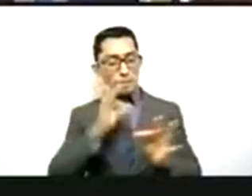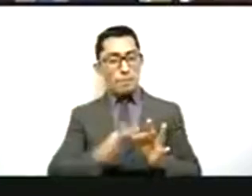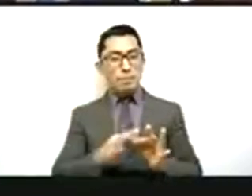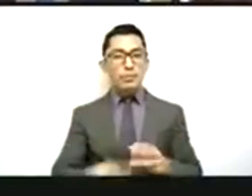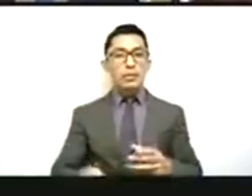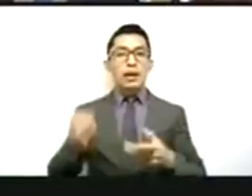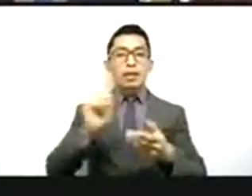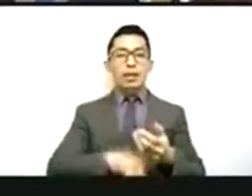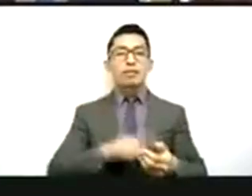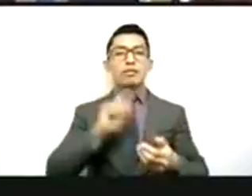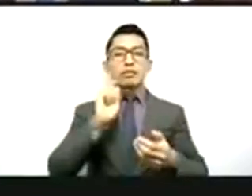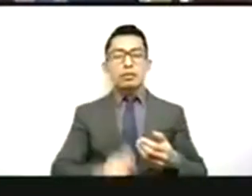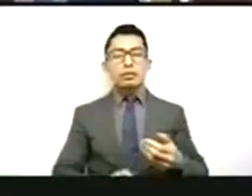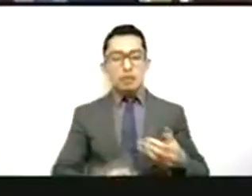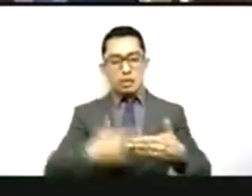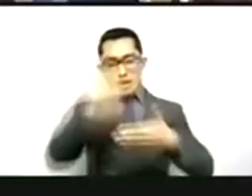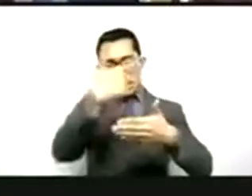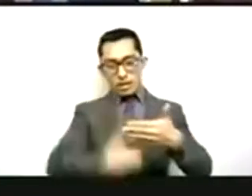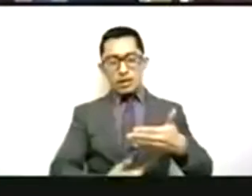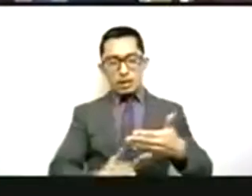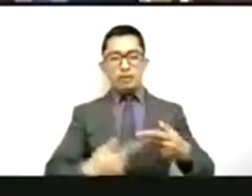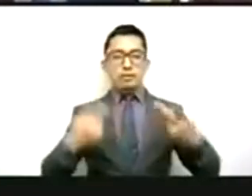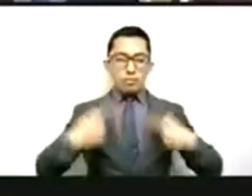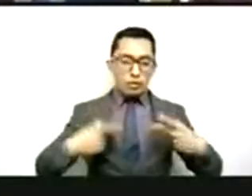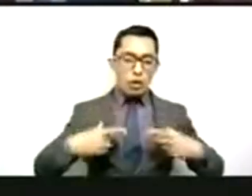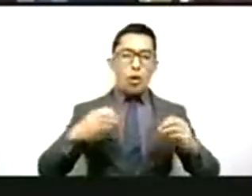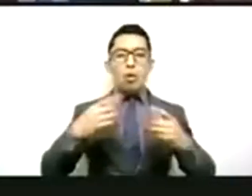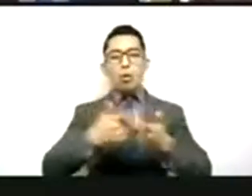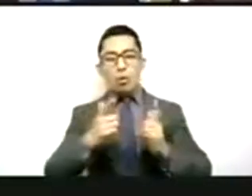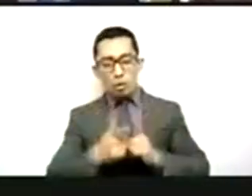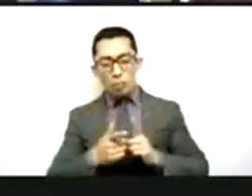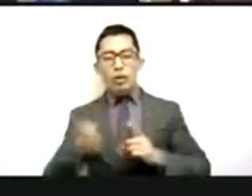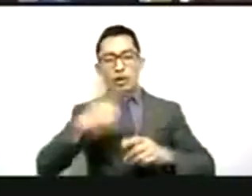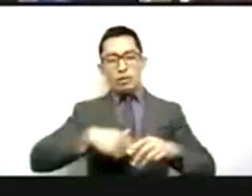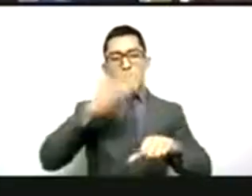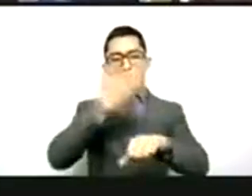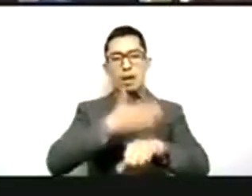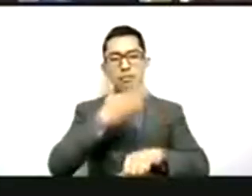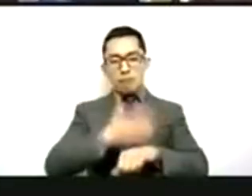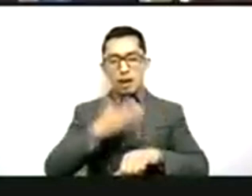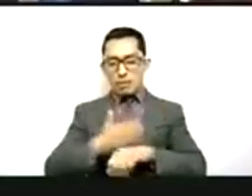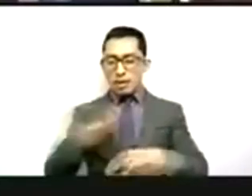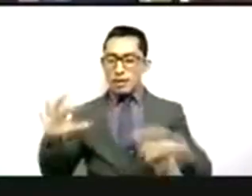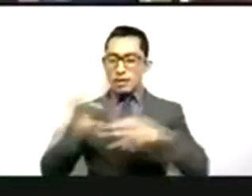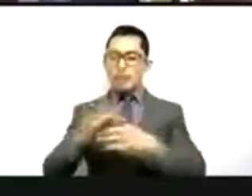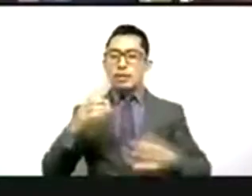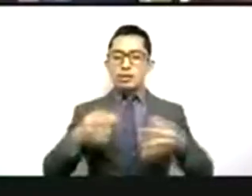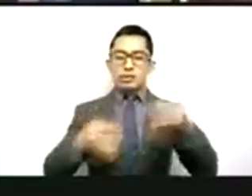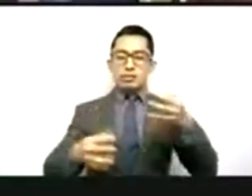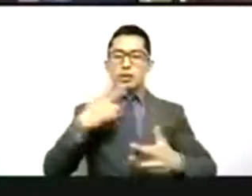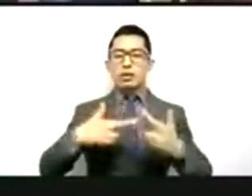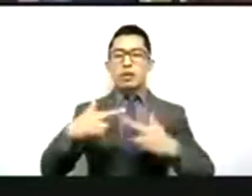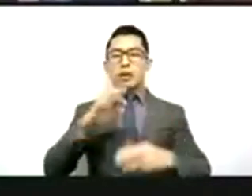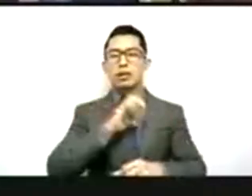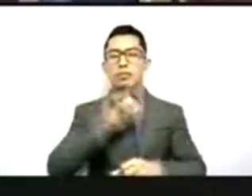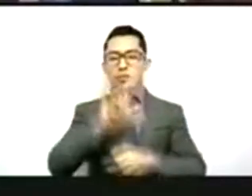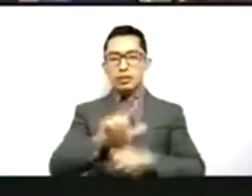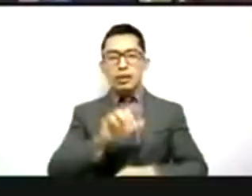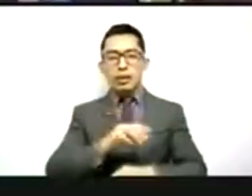catálogo de sujetos sancionados de esta sala especializada.